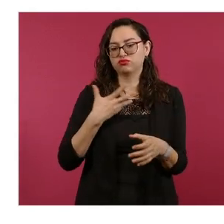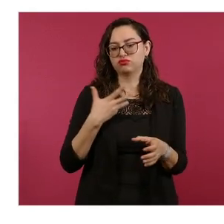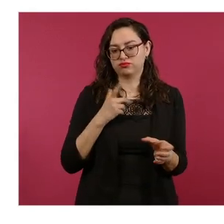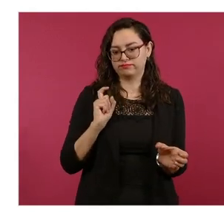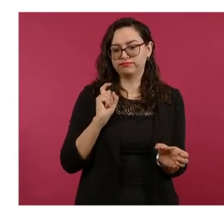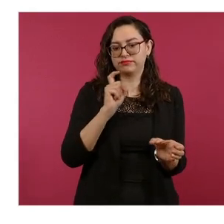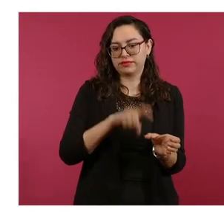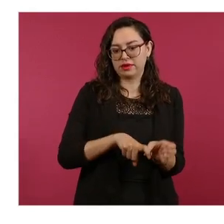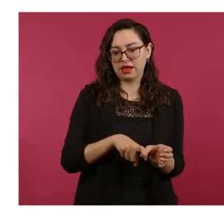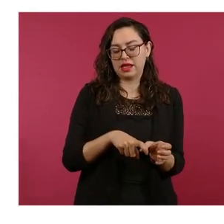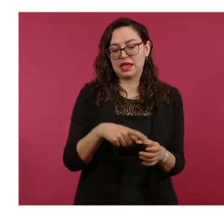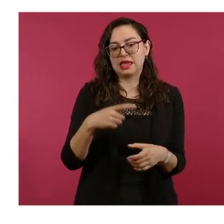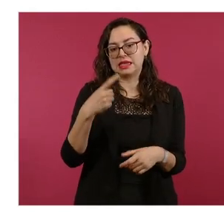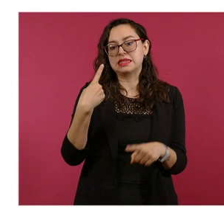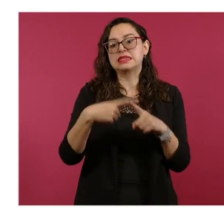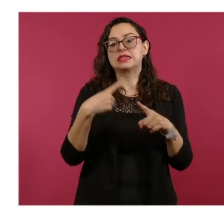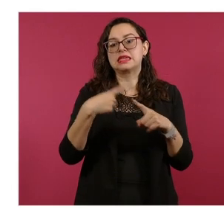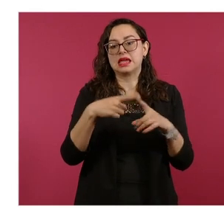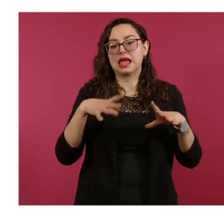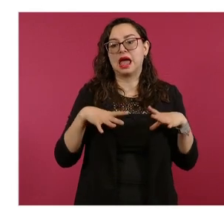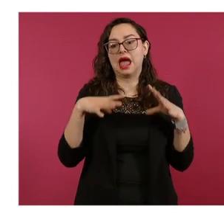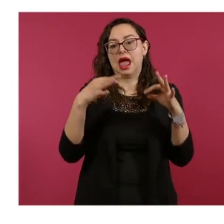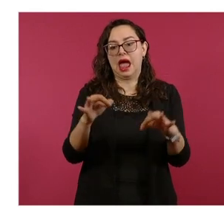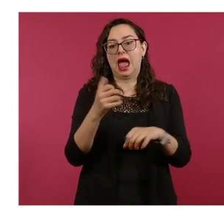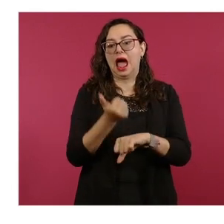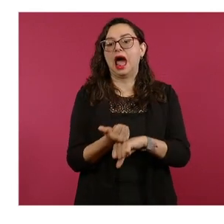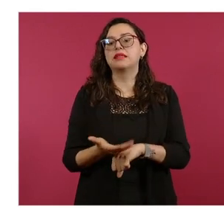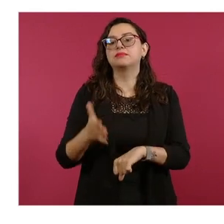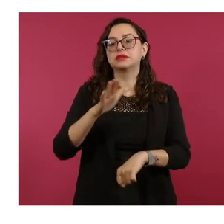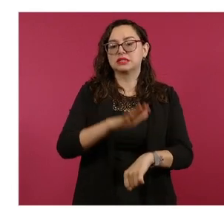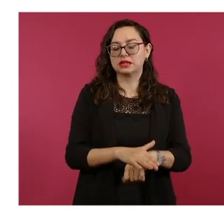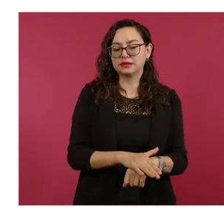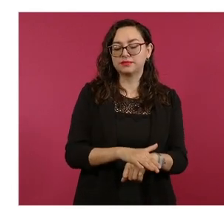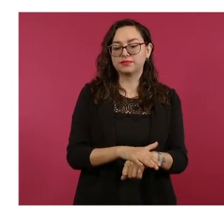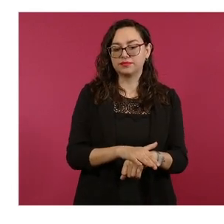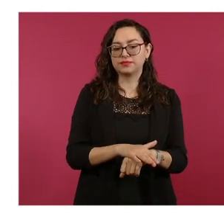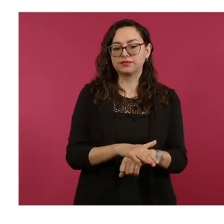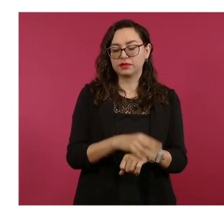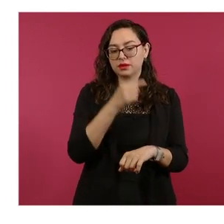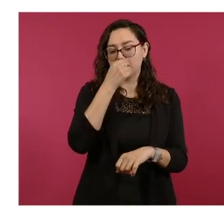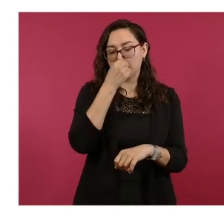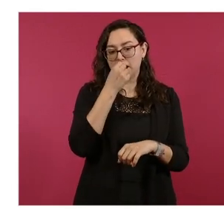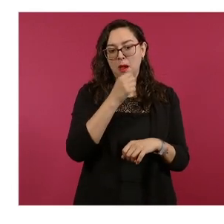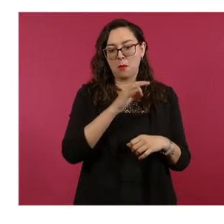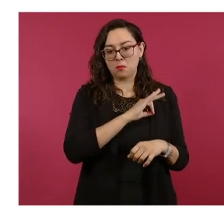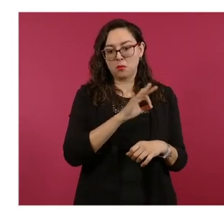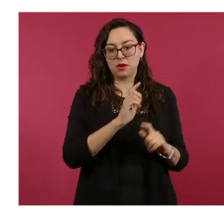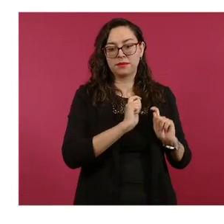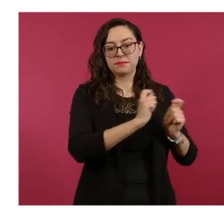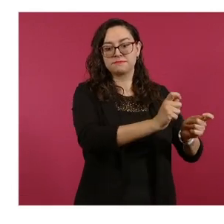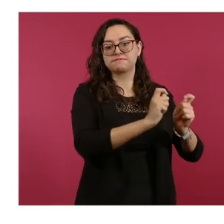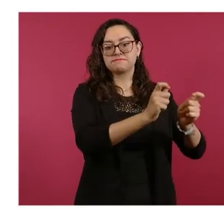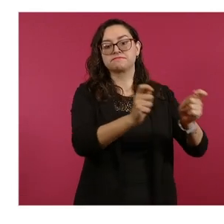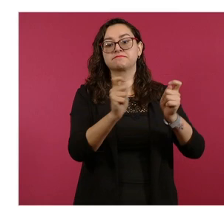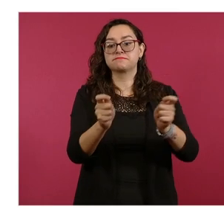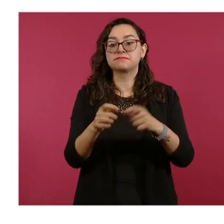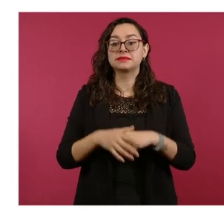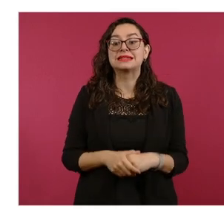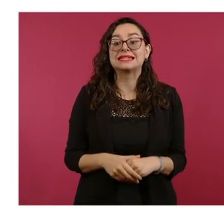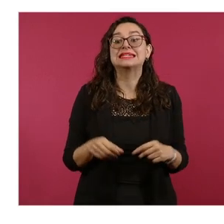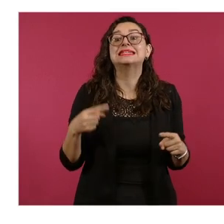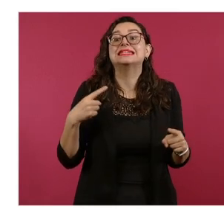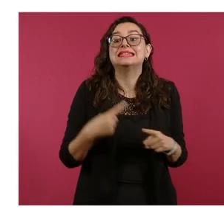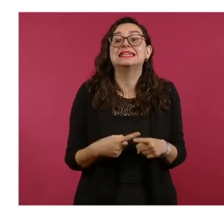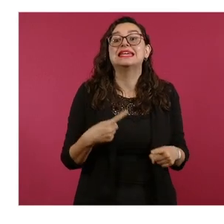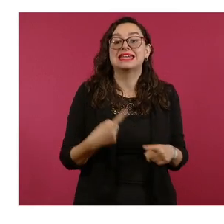es quien lo crea o a quien lo crea puede nombrar más administradores. Y adivinen quién